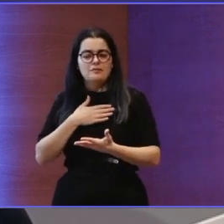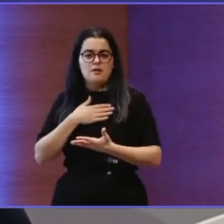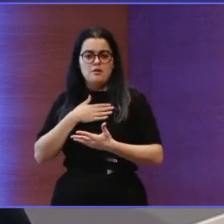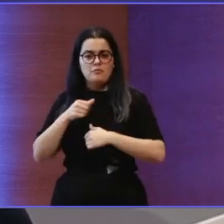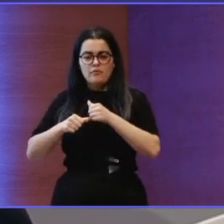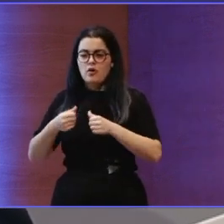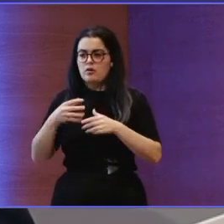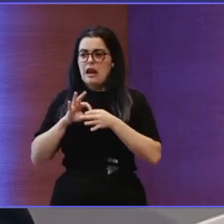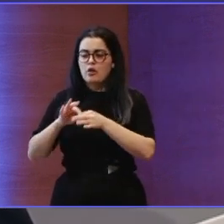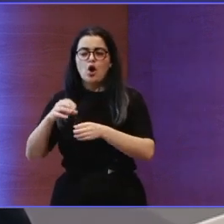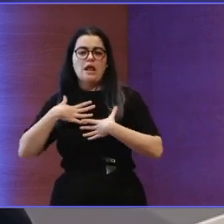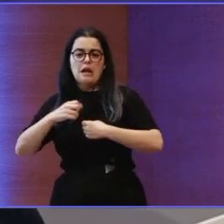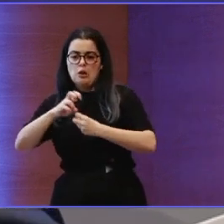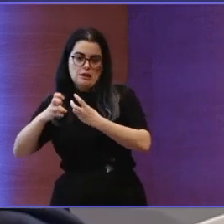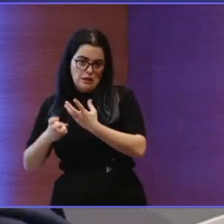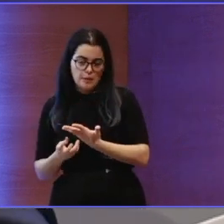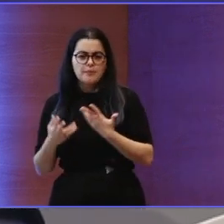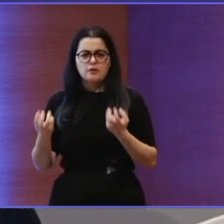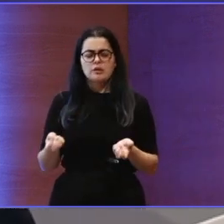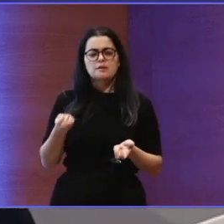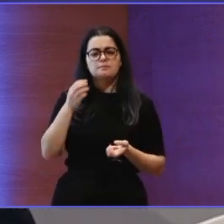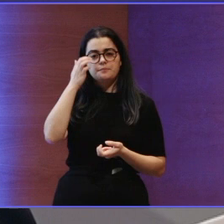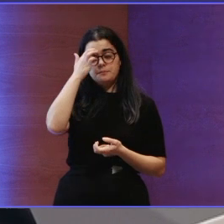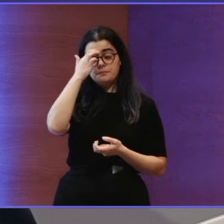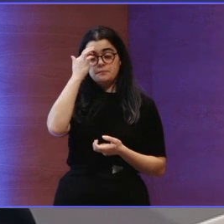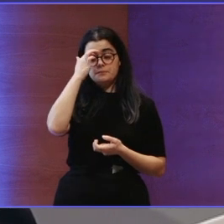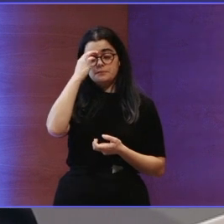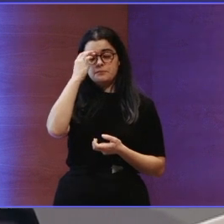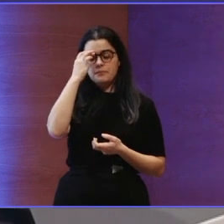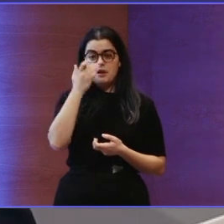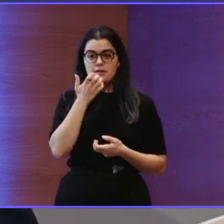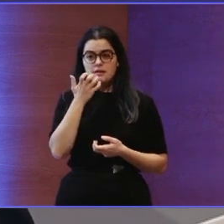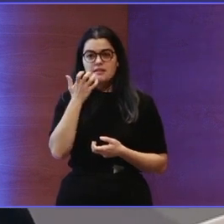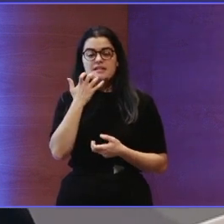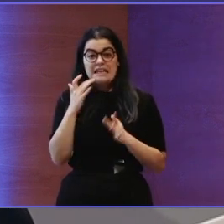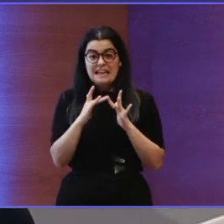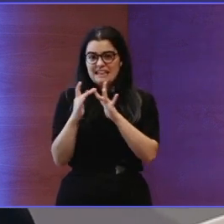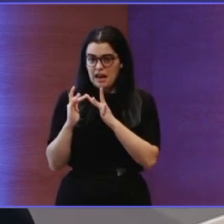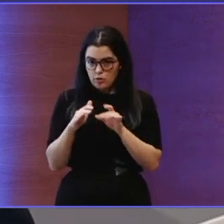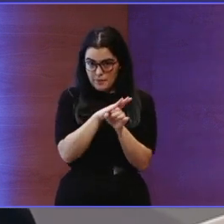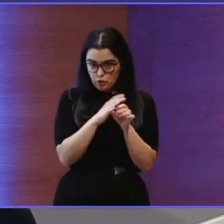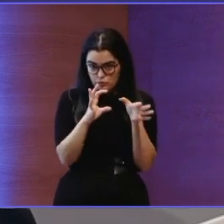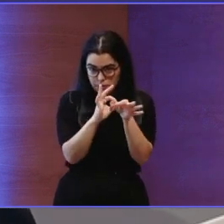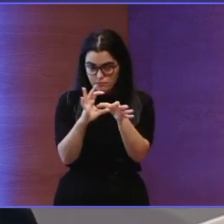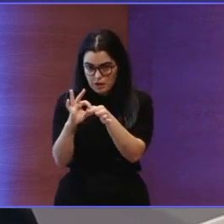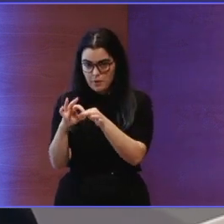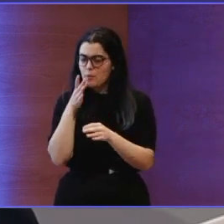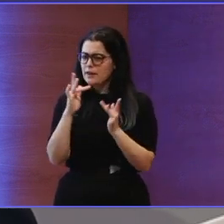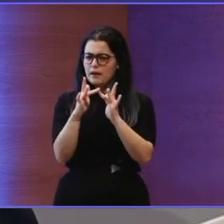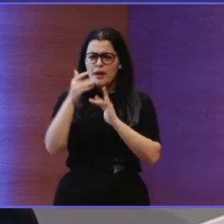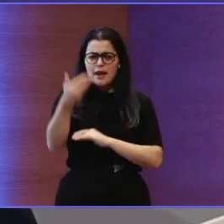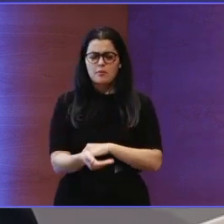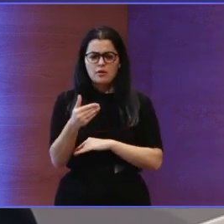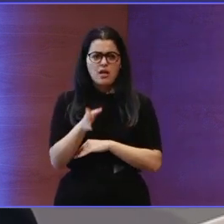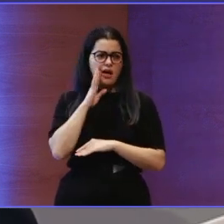ver con la salud etcétera yo en la medida en que interactuemos porque las interacciones son muy necesarias a la gente ya ha dicho